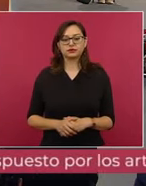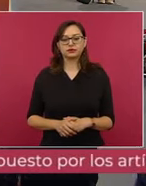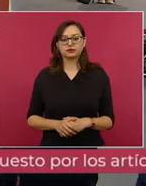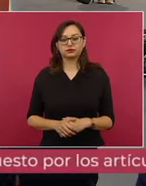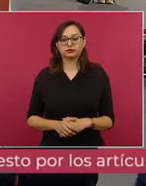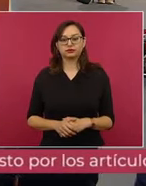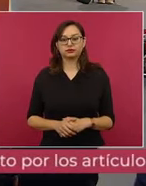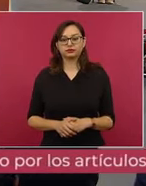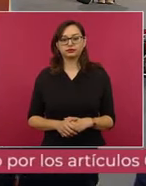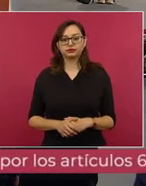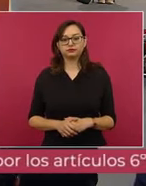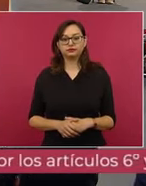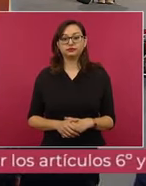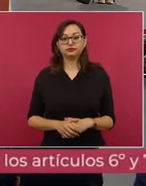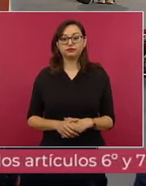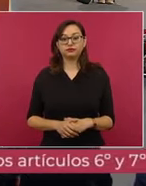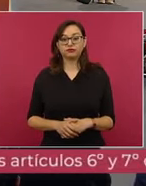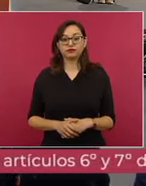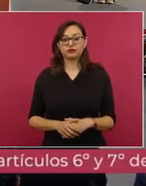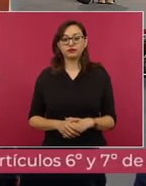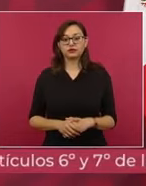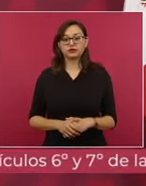Y miren, republicano,